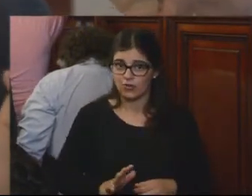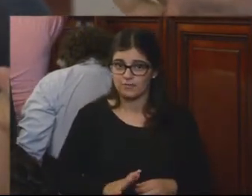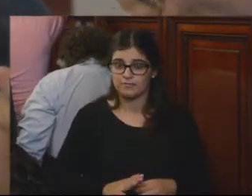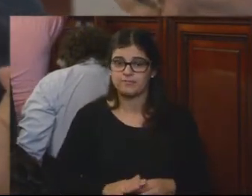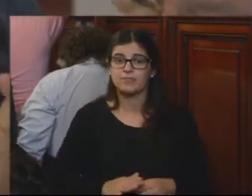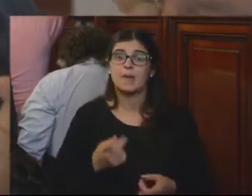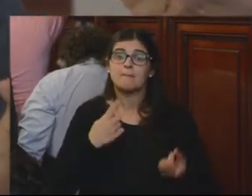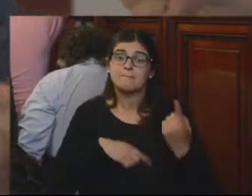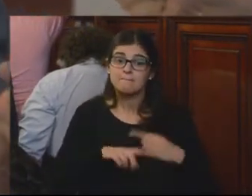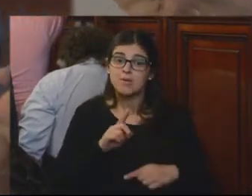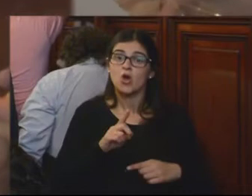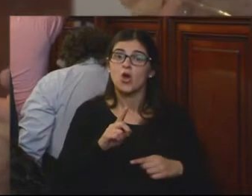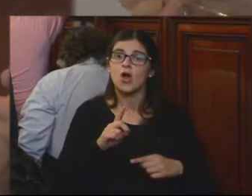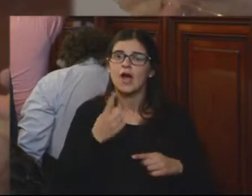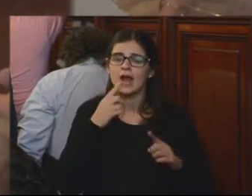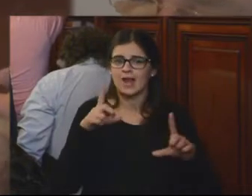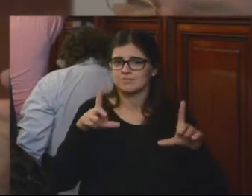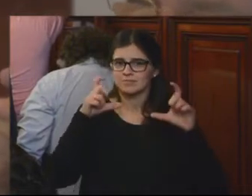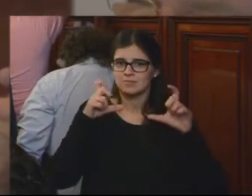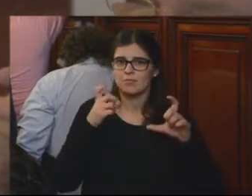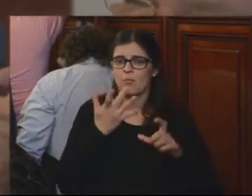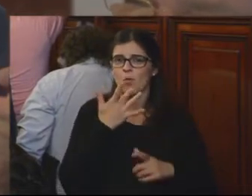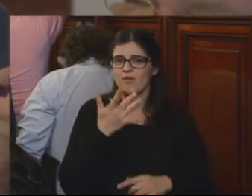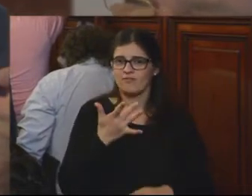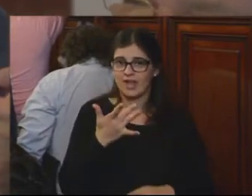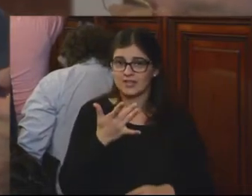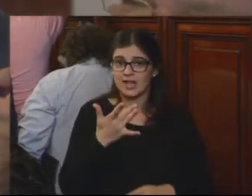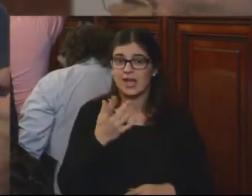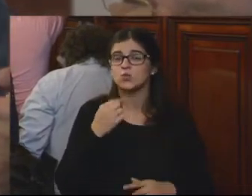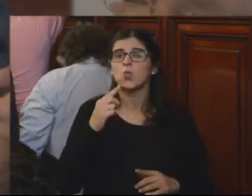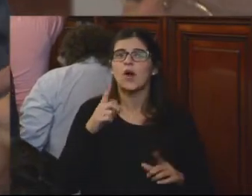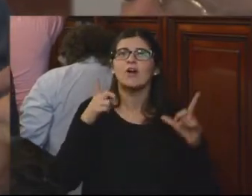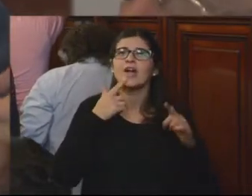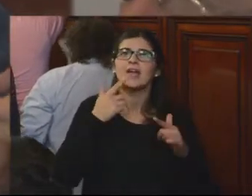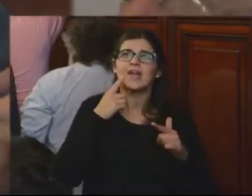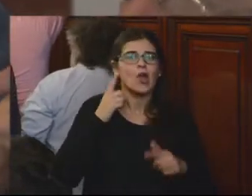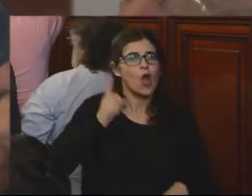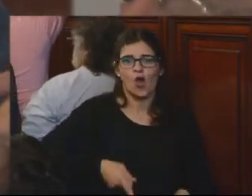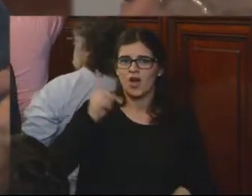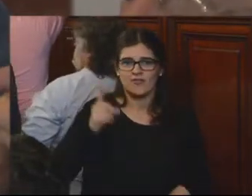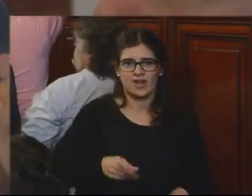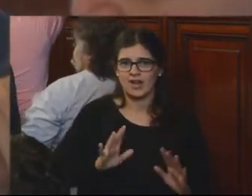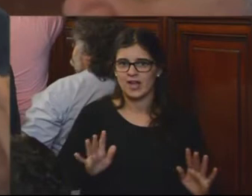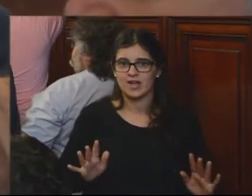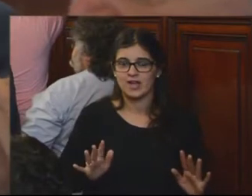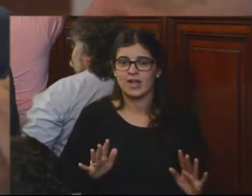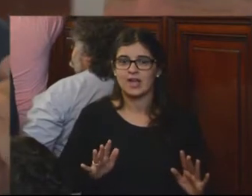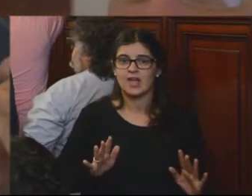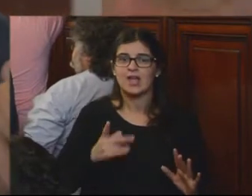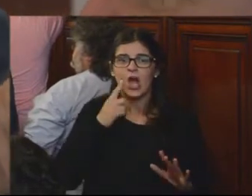pero la foto muy bella es una foto que obliga quería